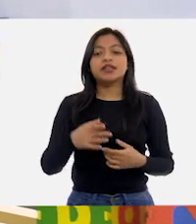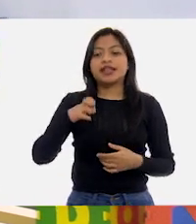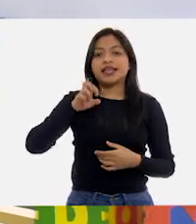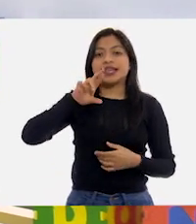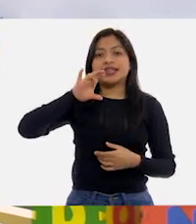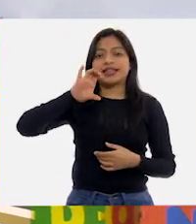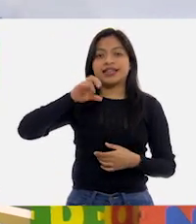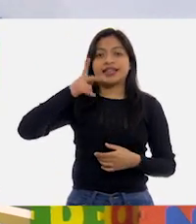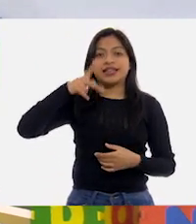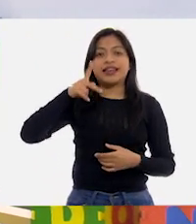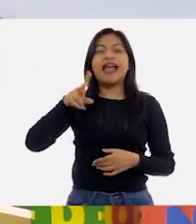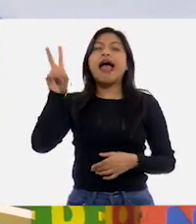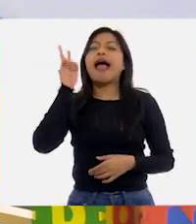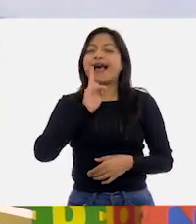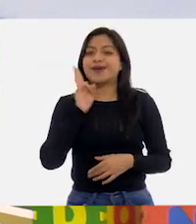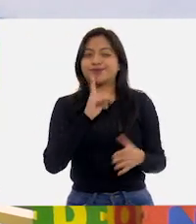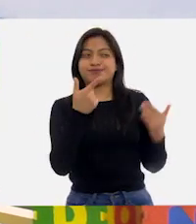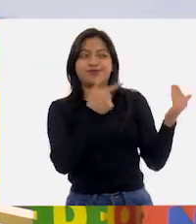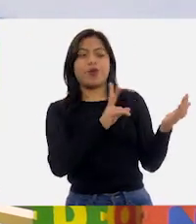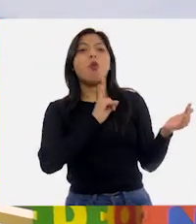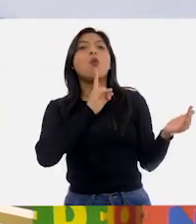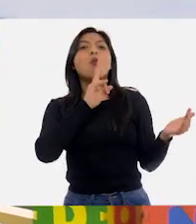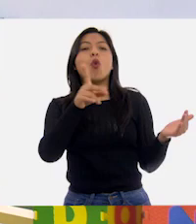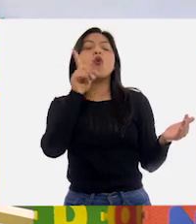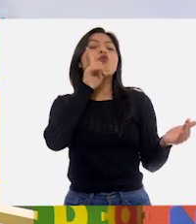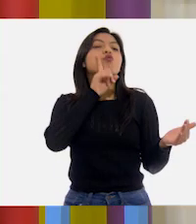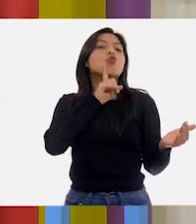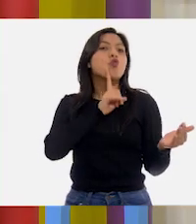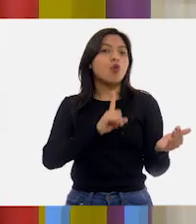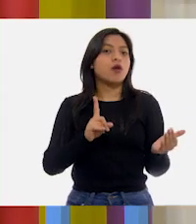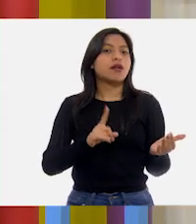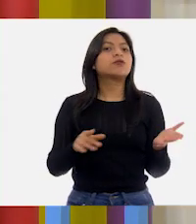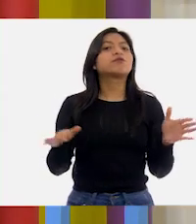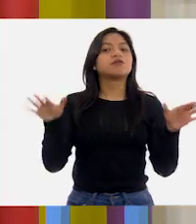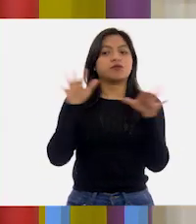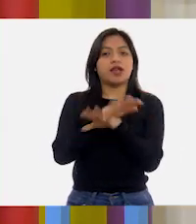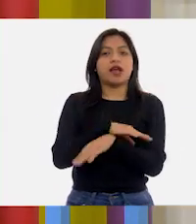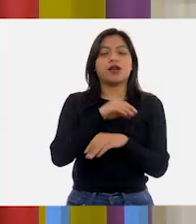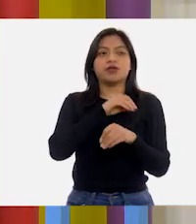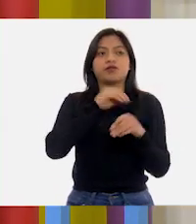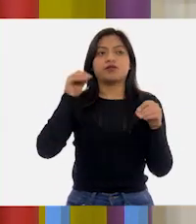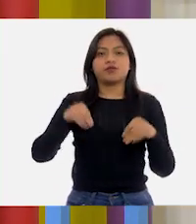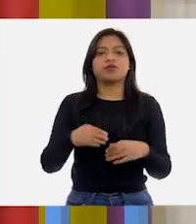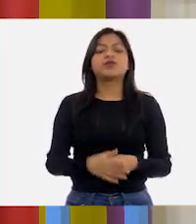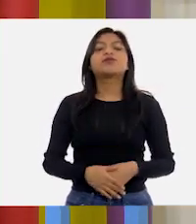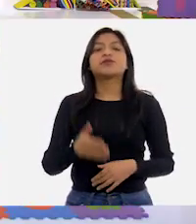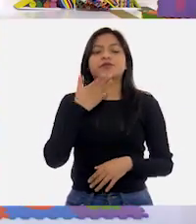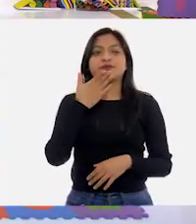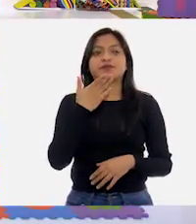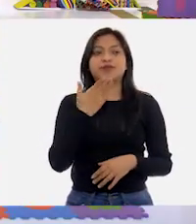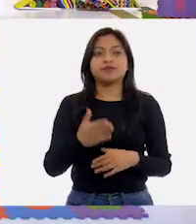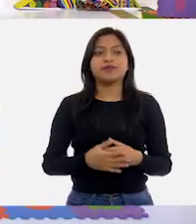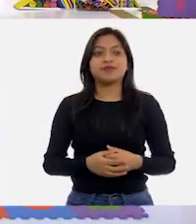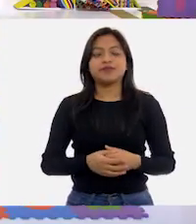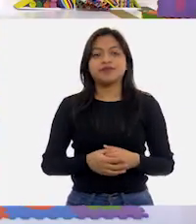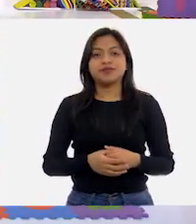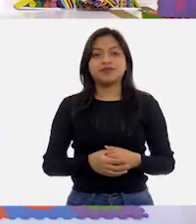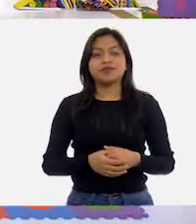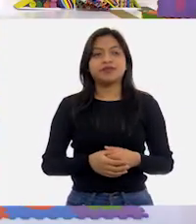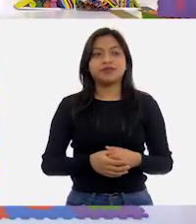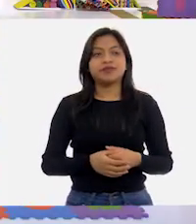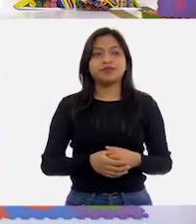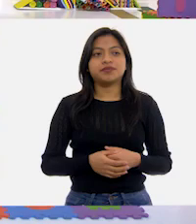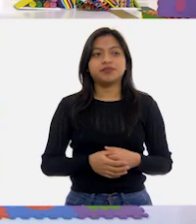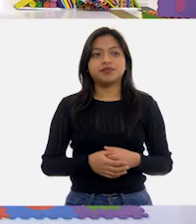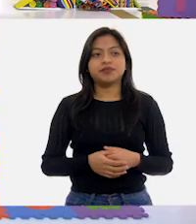Eric para retarlo a ver cómo le sale una voz de la mamá. Okay. Y yo hago el niño. Juego. No, voy a